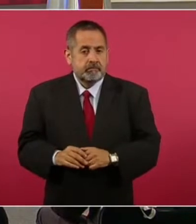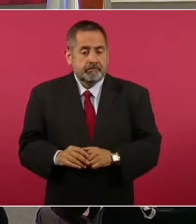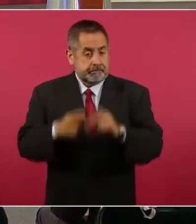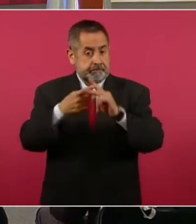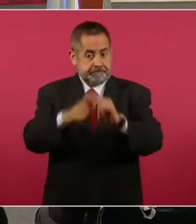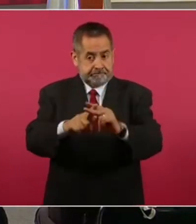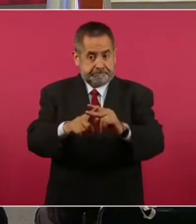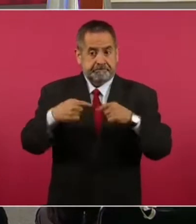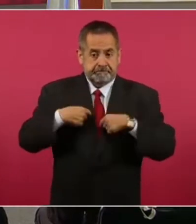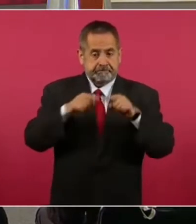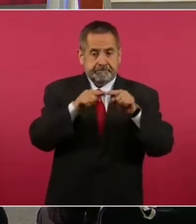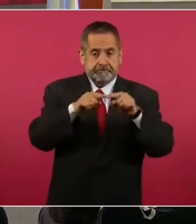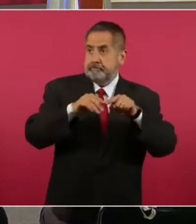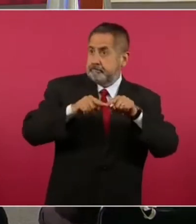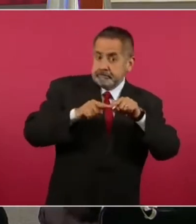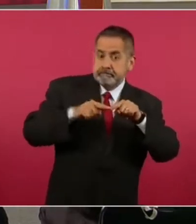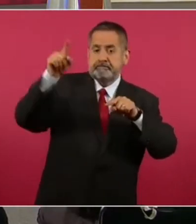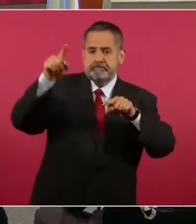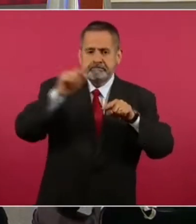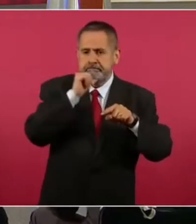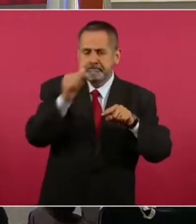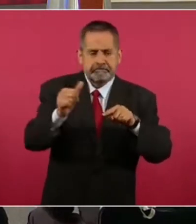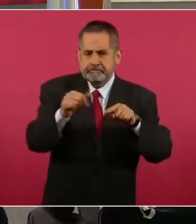Y aquí no hemos aumentado.